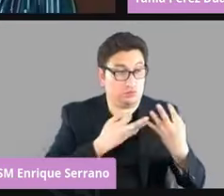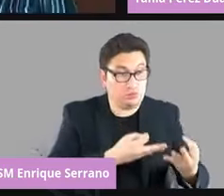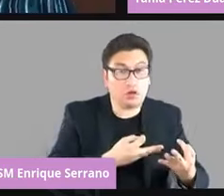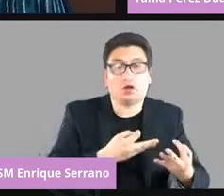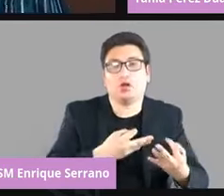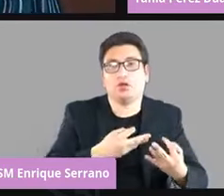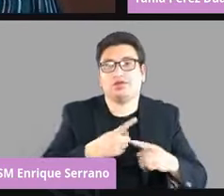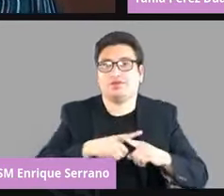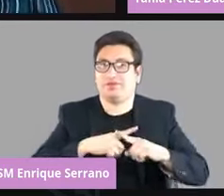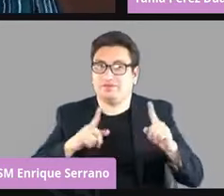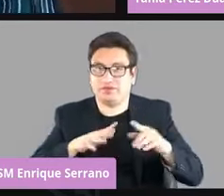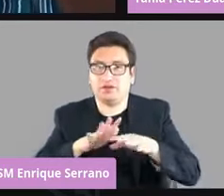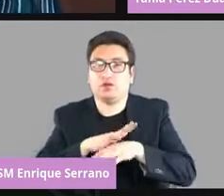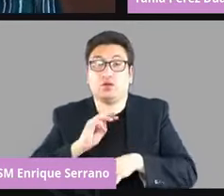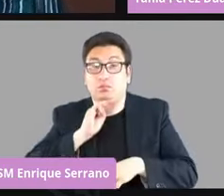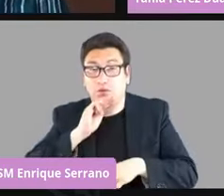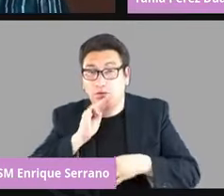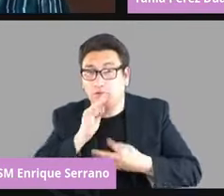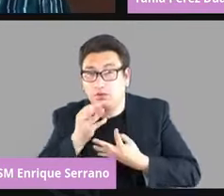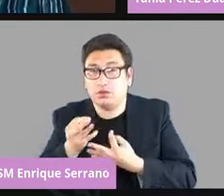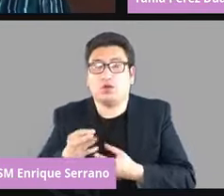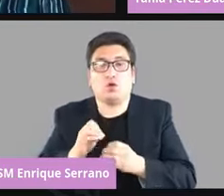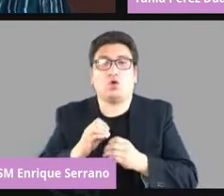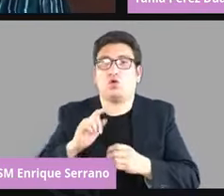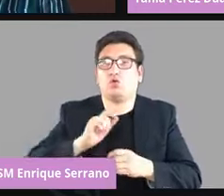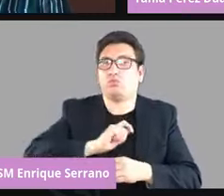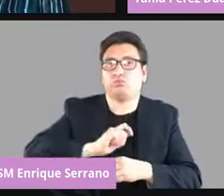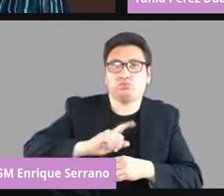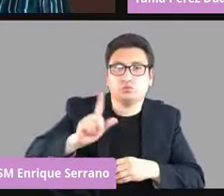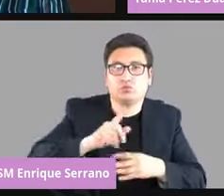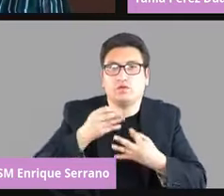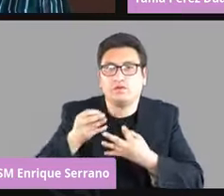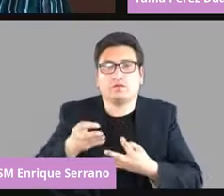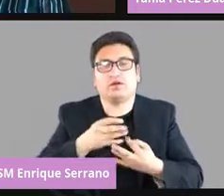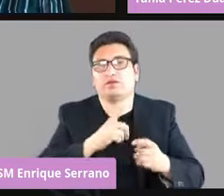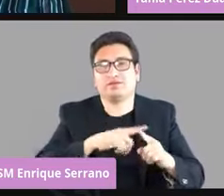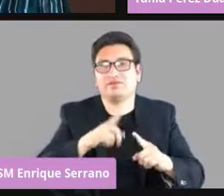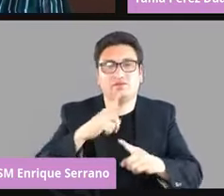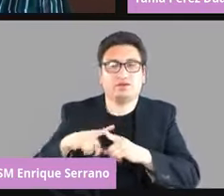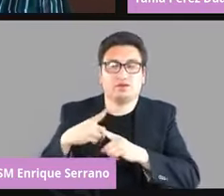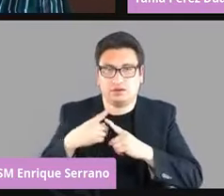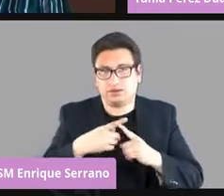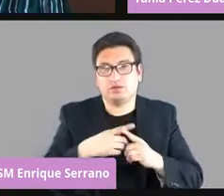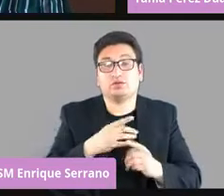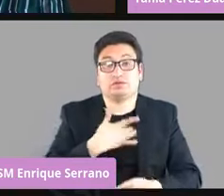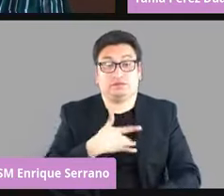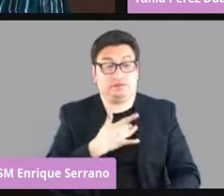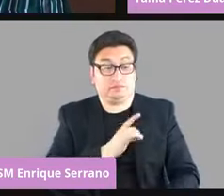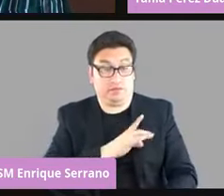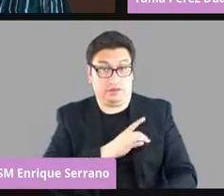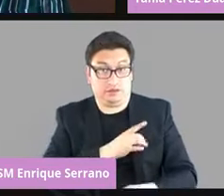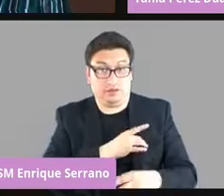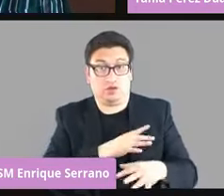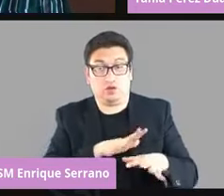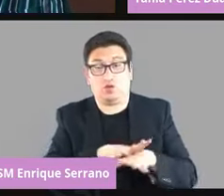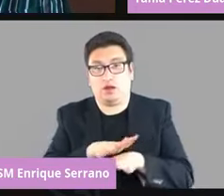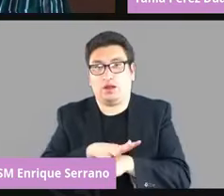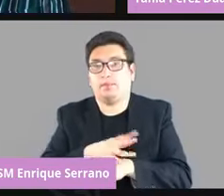cuando eres profesionista. Entonces, los miedos van cambiando hasta cierto punto, pero sigue siendo miedo. Sigue